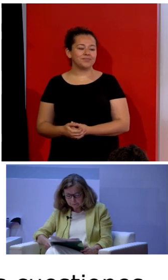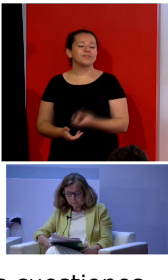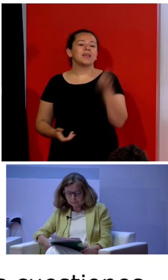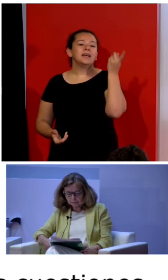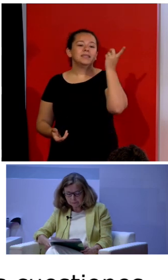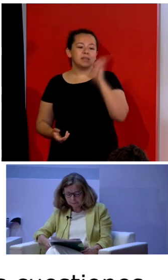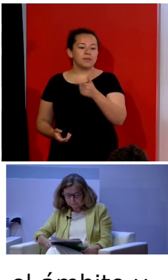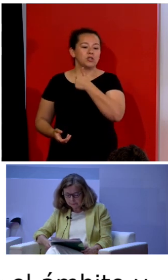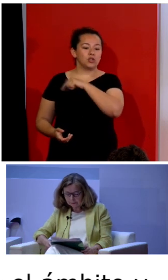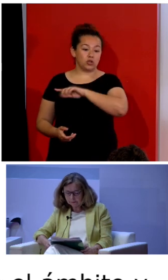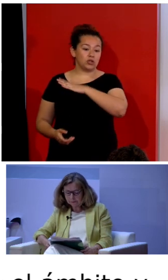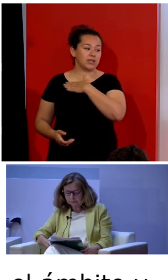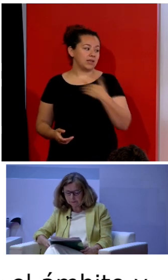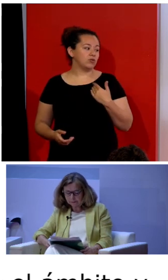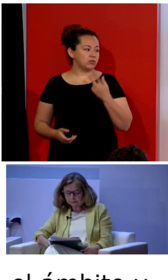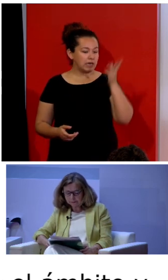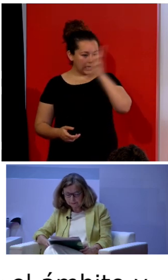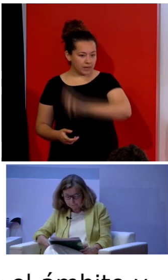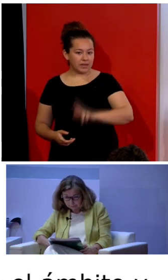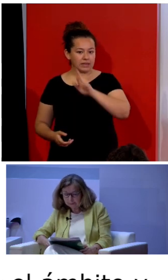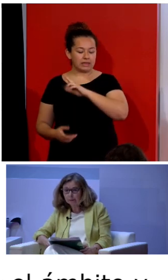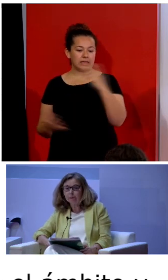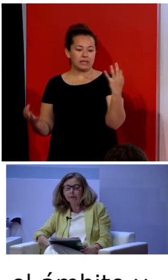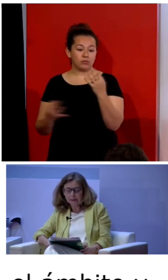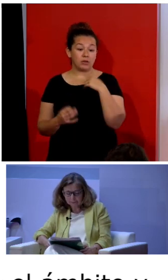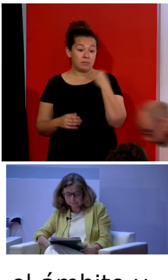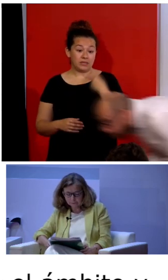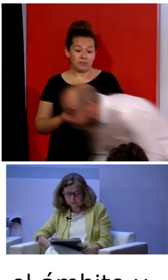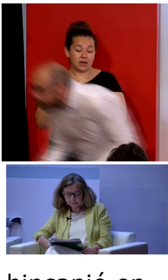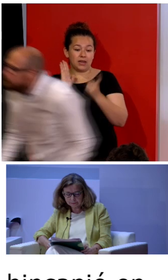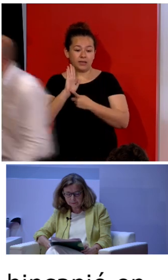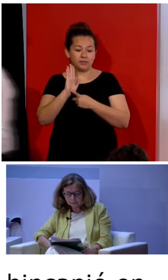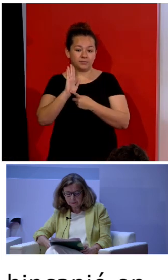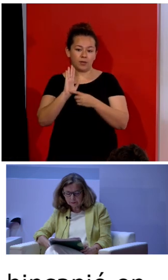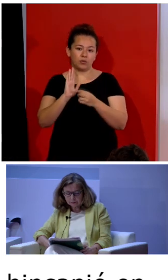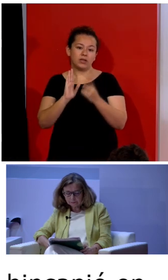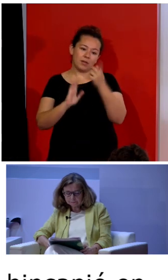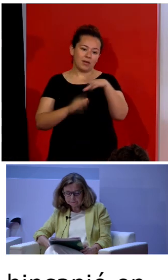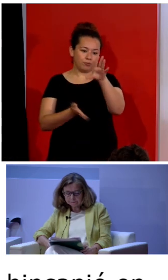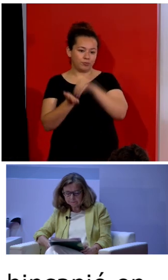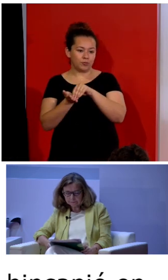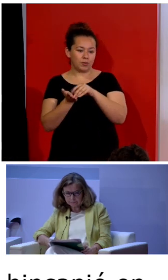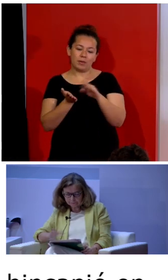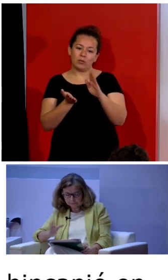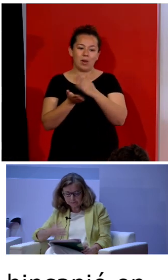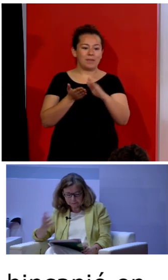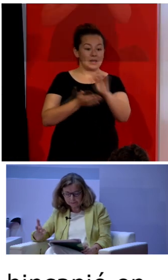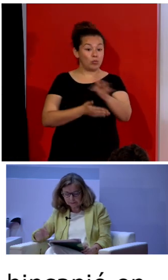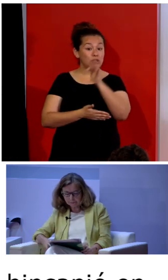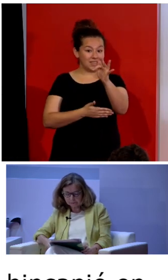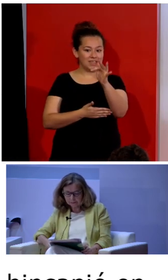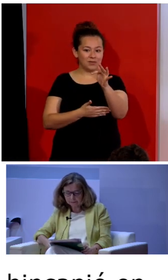También queremos hacer hincapié en que esta misma ley recoge la parte positiva a fin